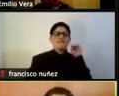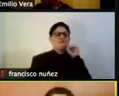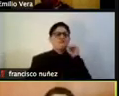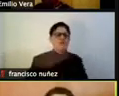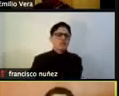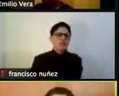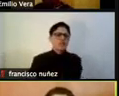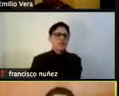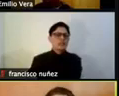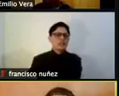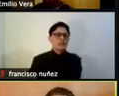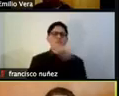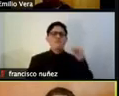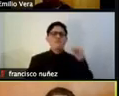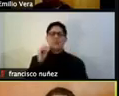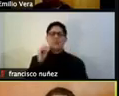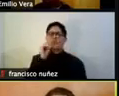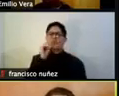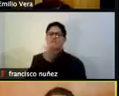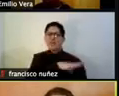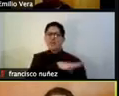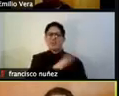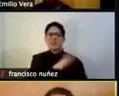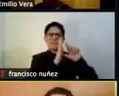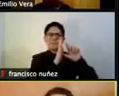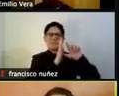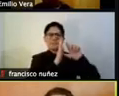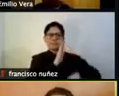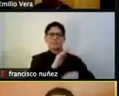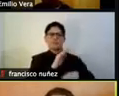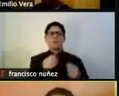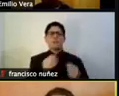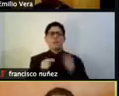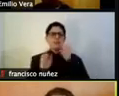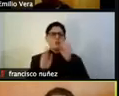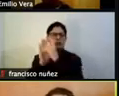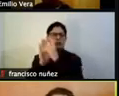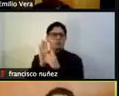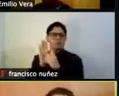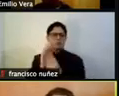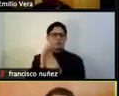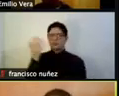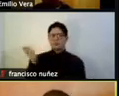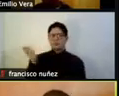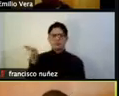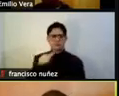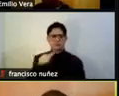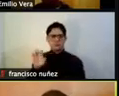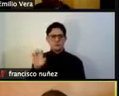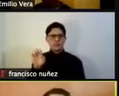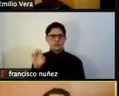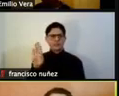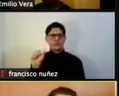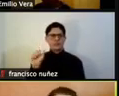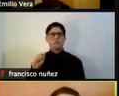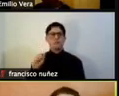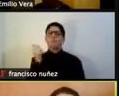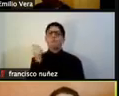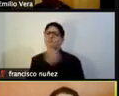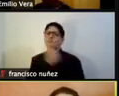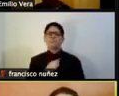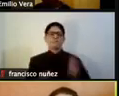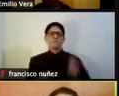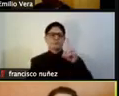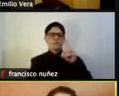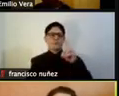Sí. y los datos. Y Sebastián Ahumada, perdón, Diego Zamorano pregunta, ¿cómo se determina el modelo de